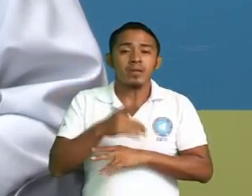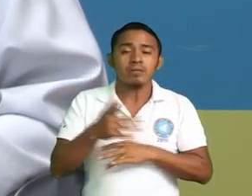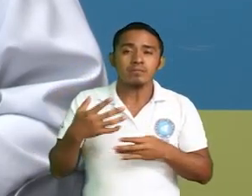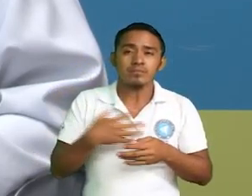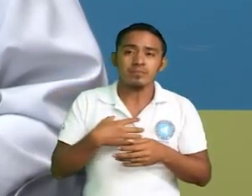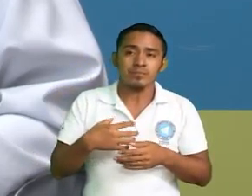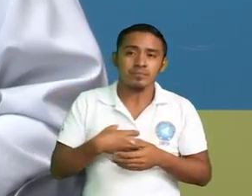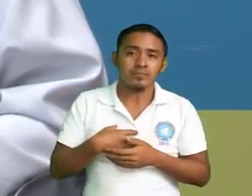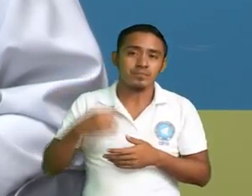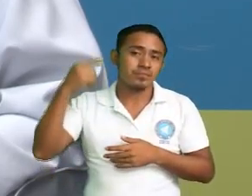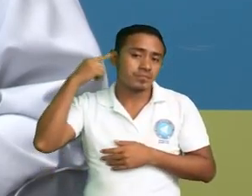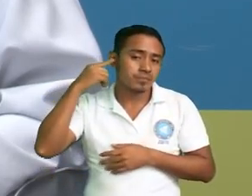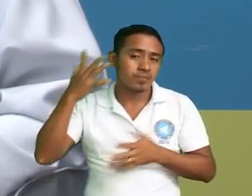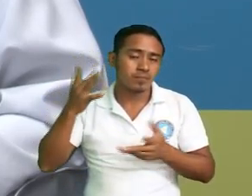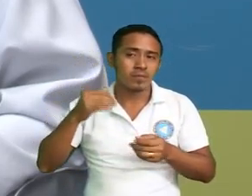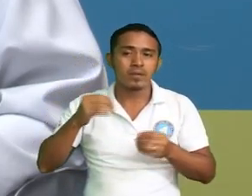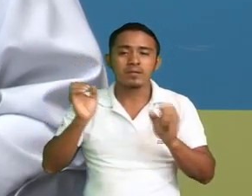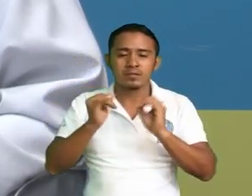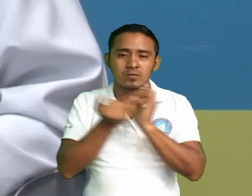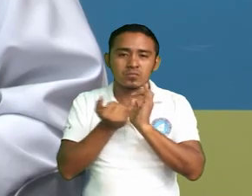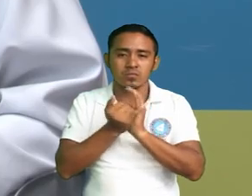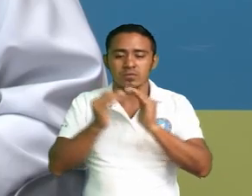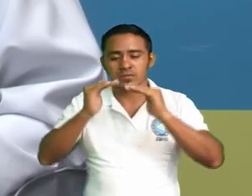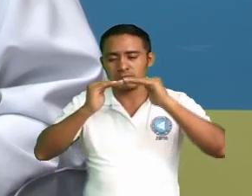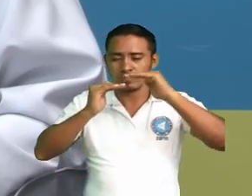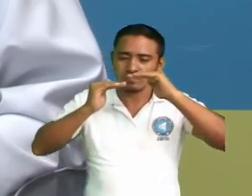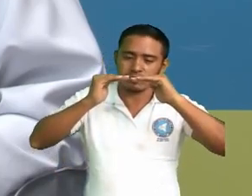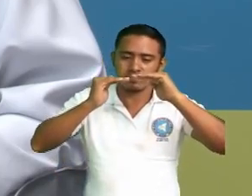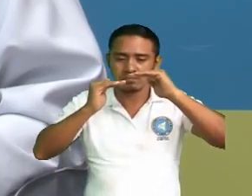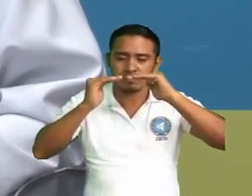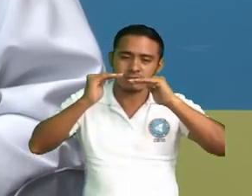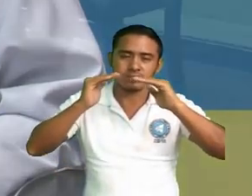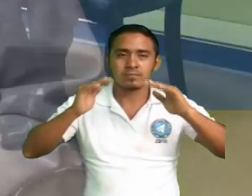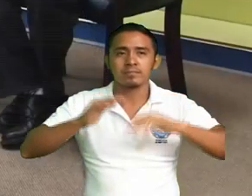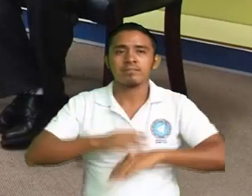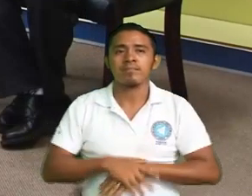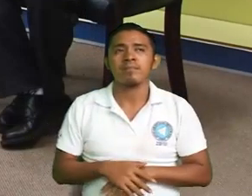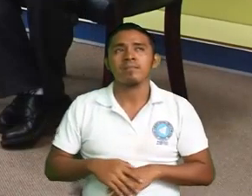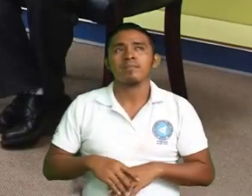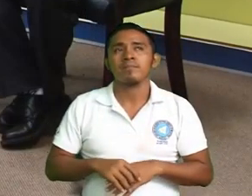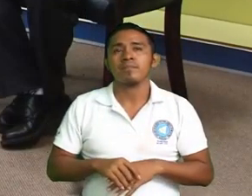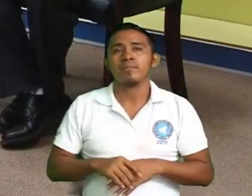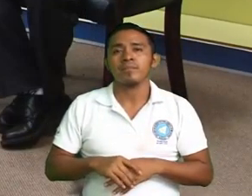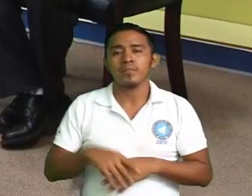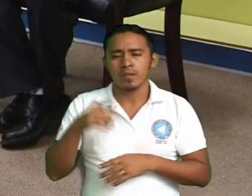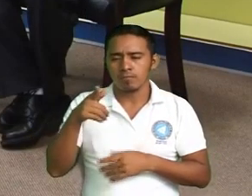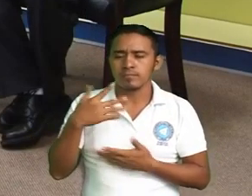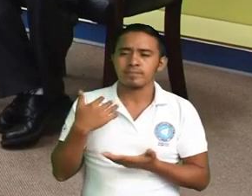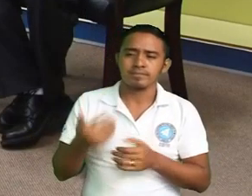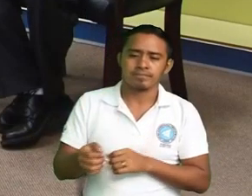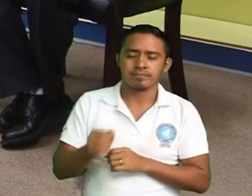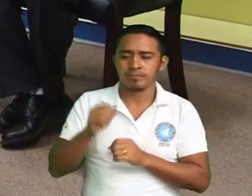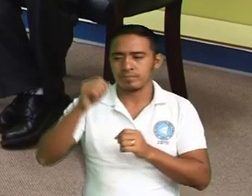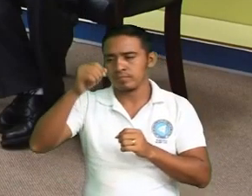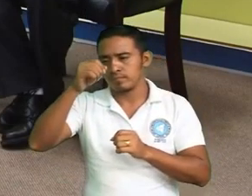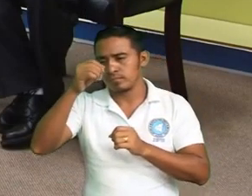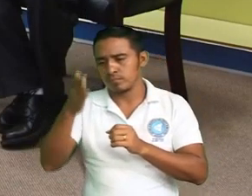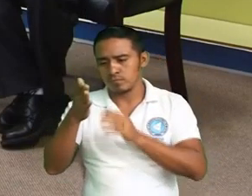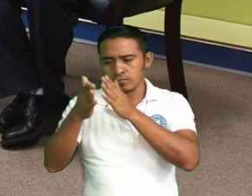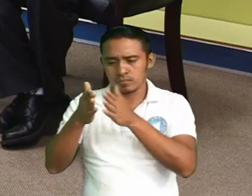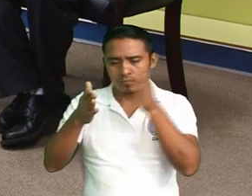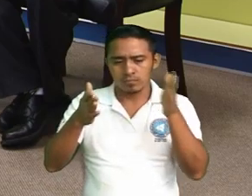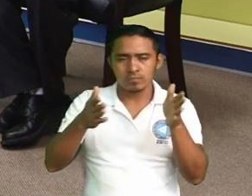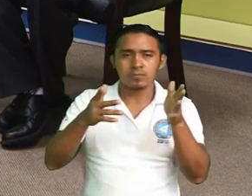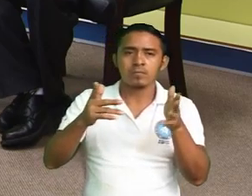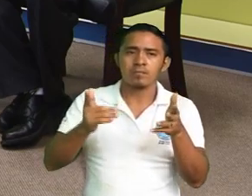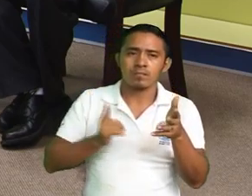periféricos de la audición y del equilibrio. ¿Ves? Sí. Ahora, en estas tres partes que usted me menciona, doctor, ¿suele